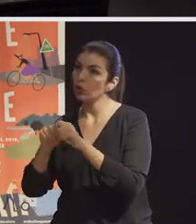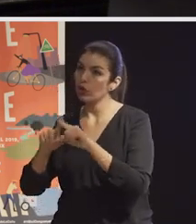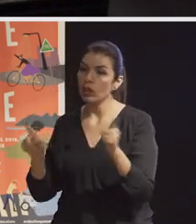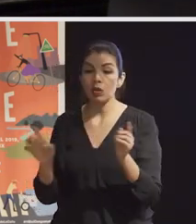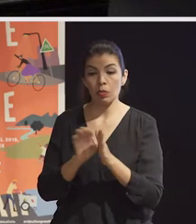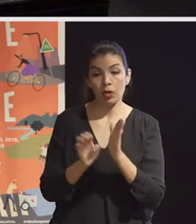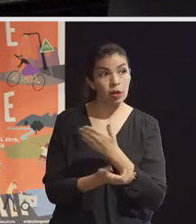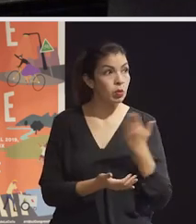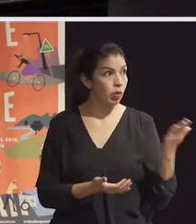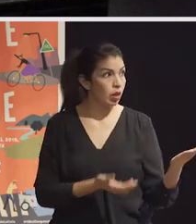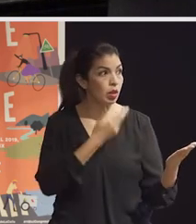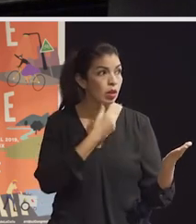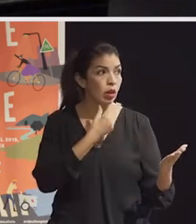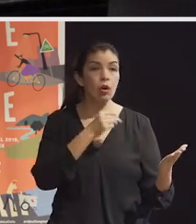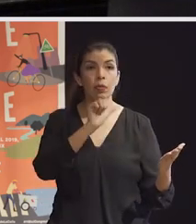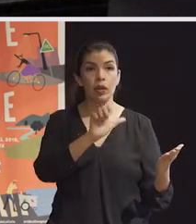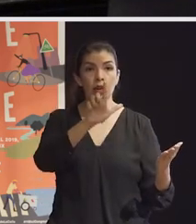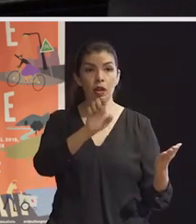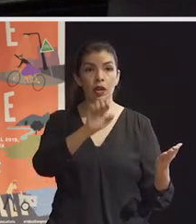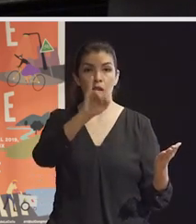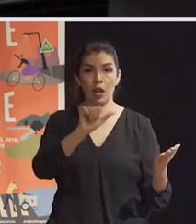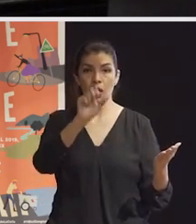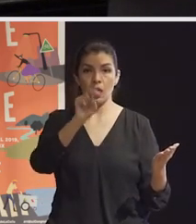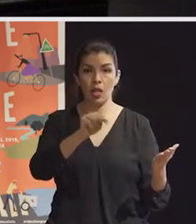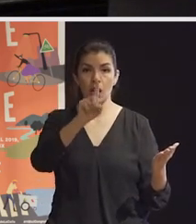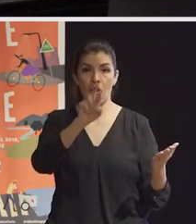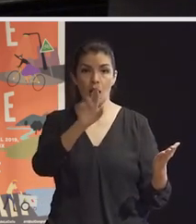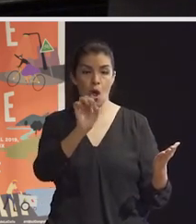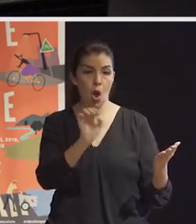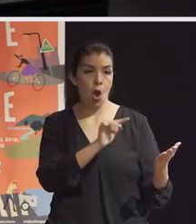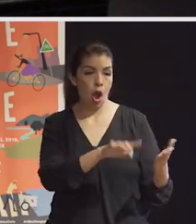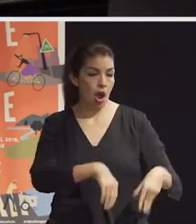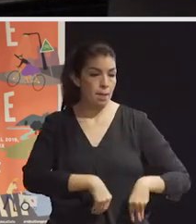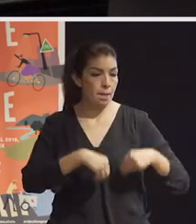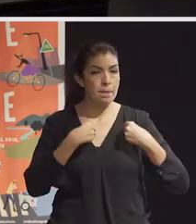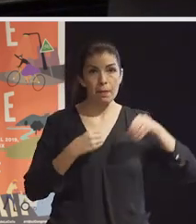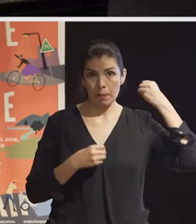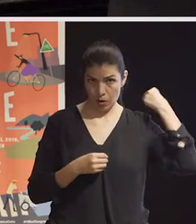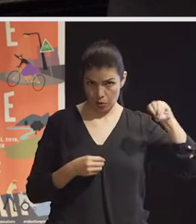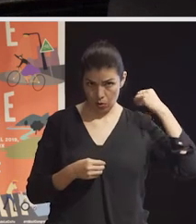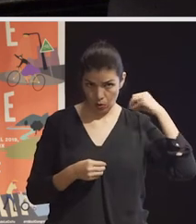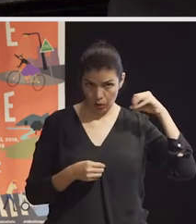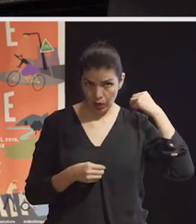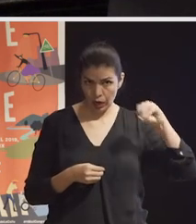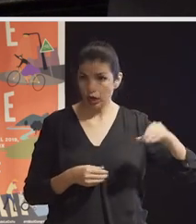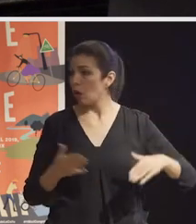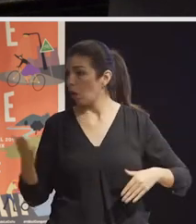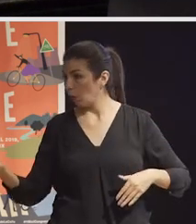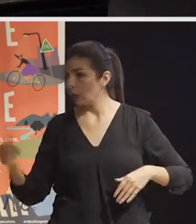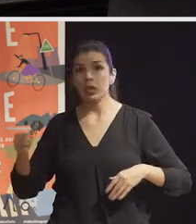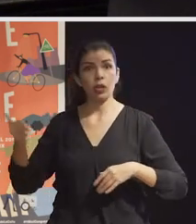oaxaca y y nuestra preciosa compañera y ella tiene